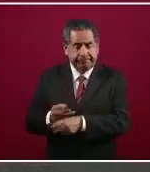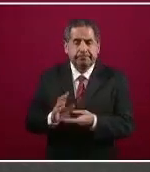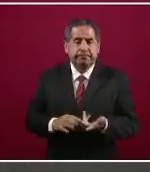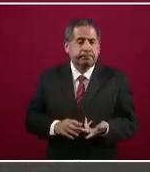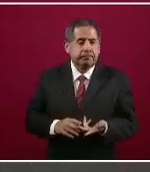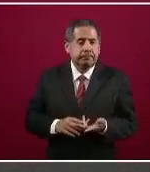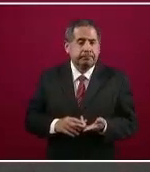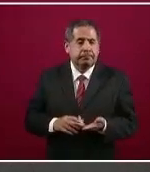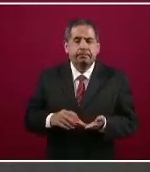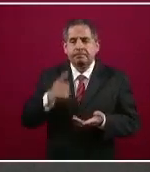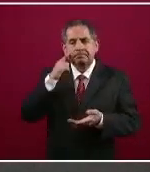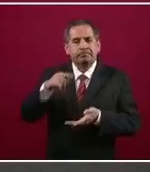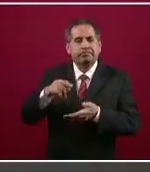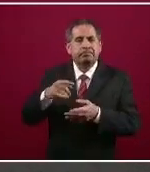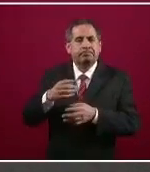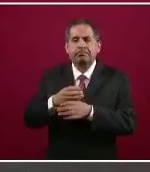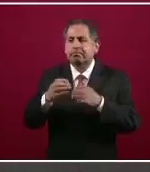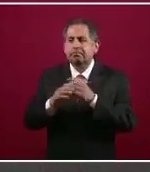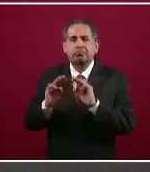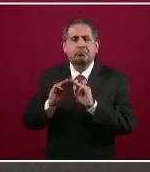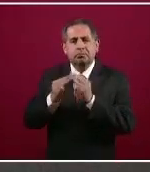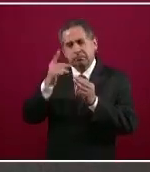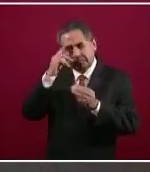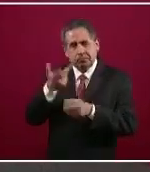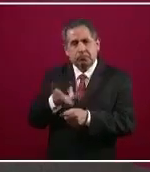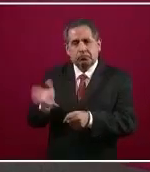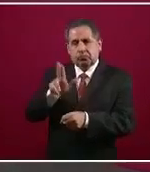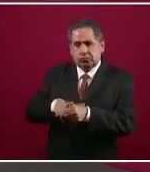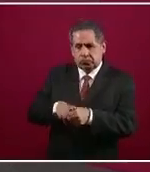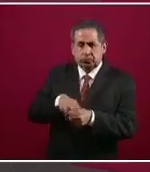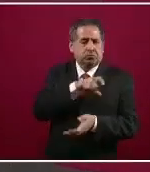comprar equipo médico para hospitales,